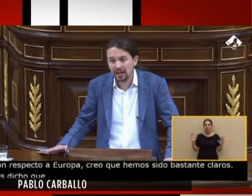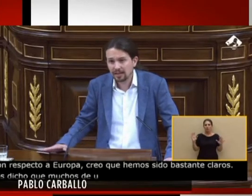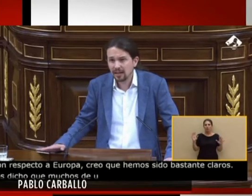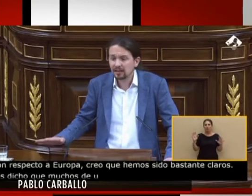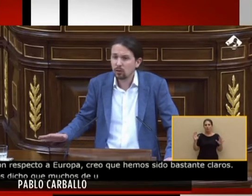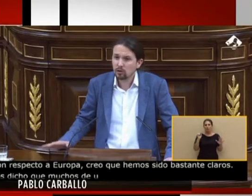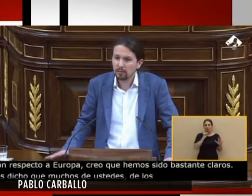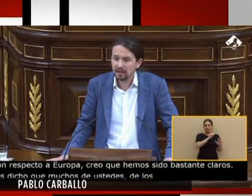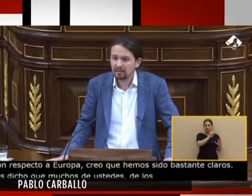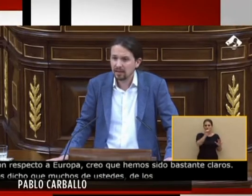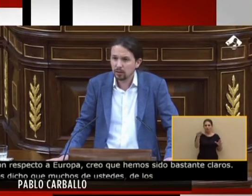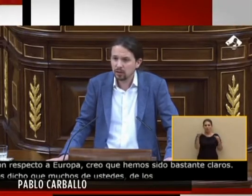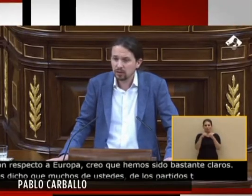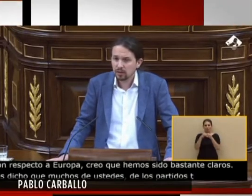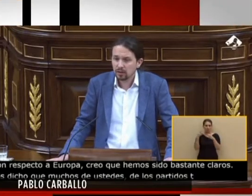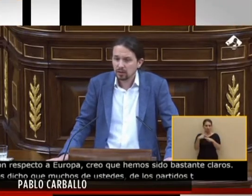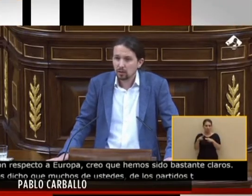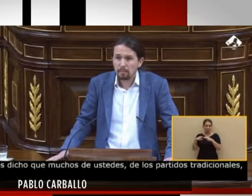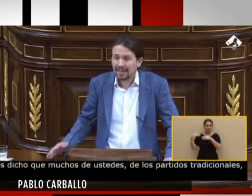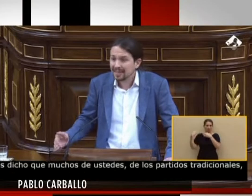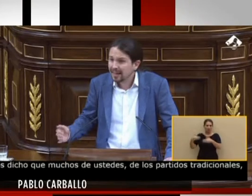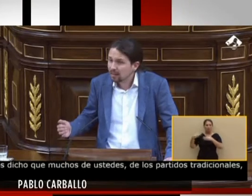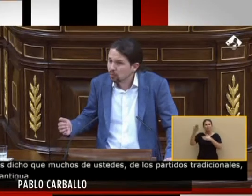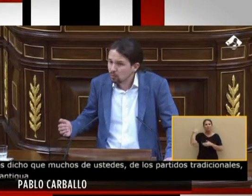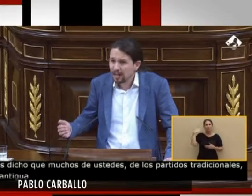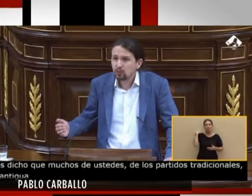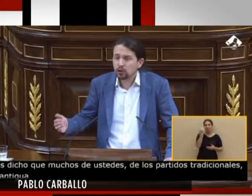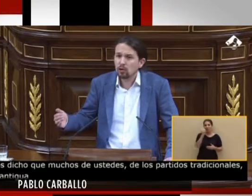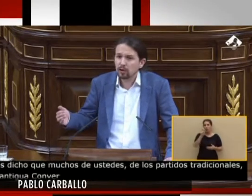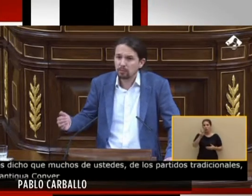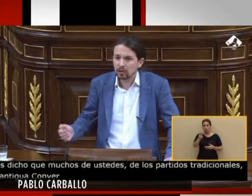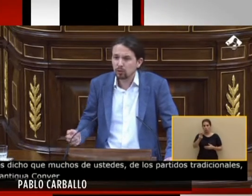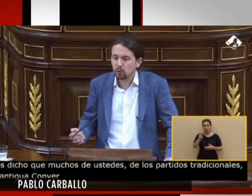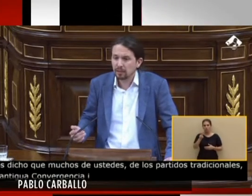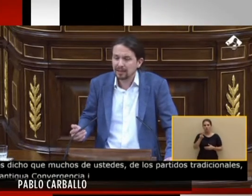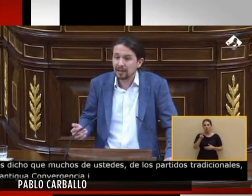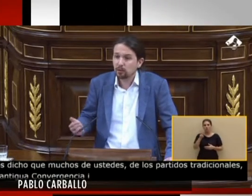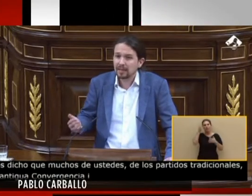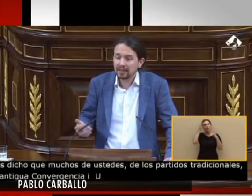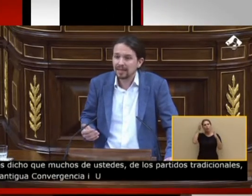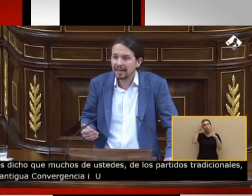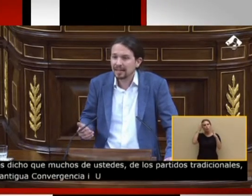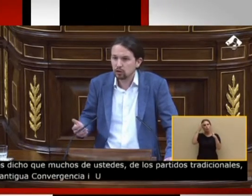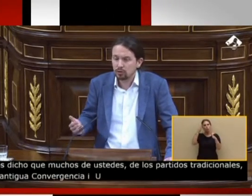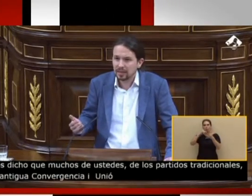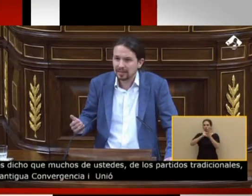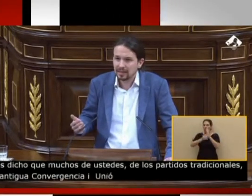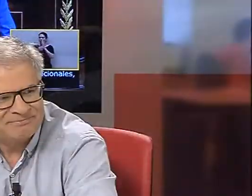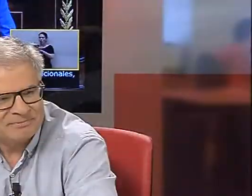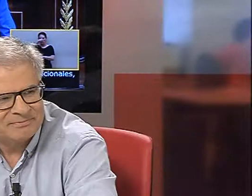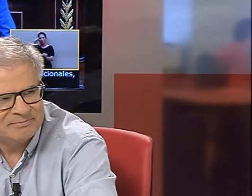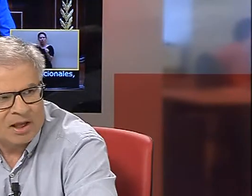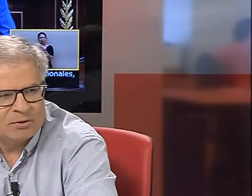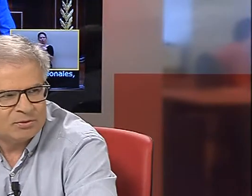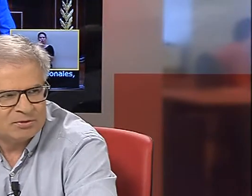siendo el presidente adolfo suárez y la segunda siendo presidente felipe gonzález manuel hago muy buenas diputados unidos podemos